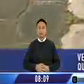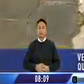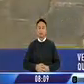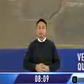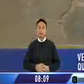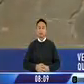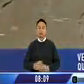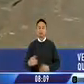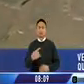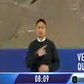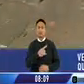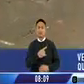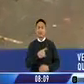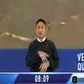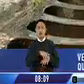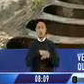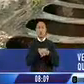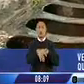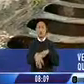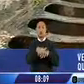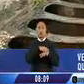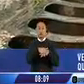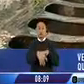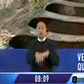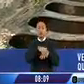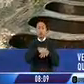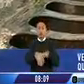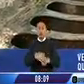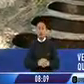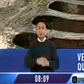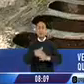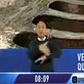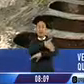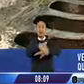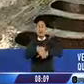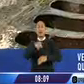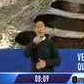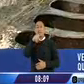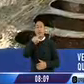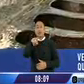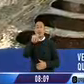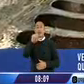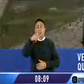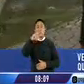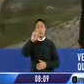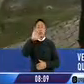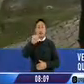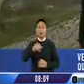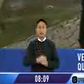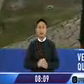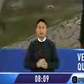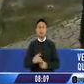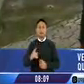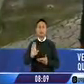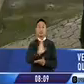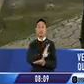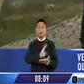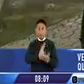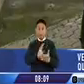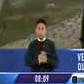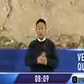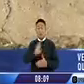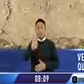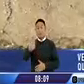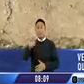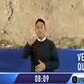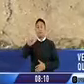¿Cuántos litros de agua se desperdician al día en la calle Emilio Zapata? Es la pregunta que se hacen los vecinos del barrio Balcón del Valle. Daños